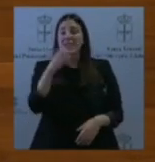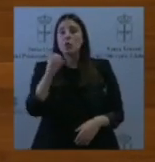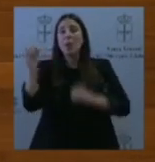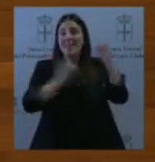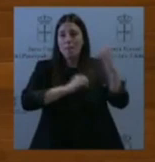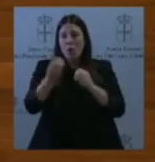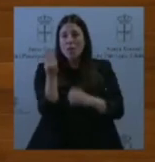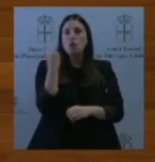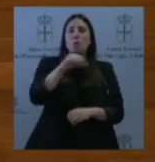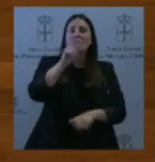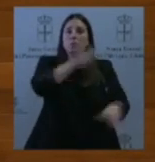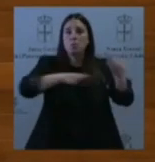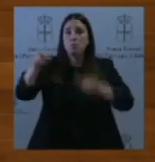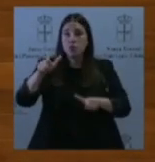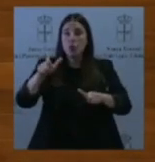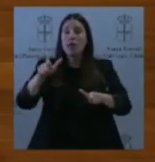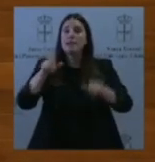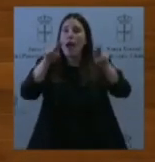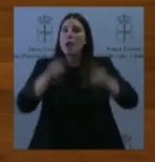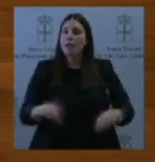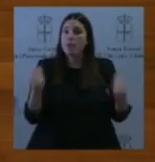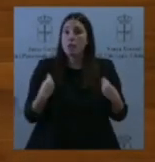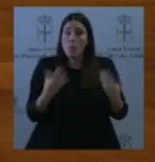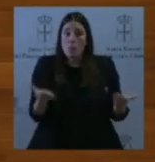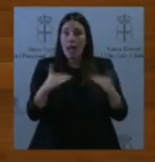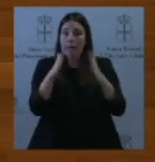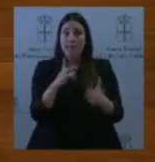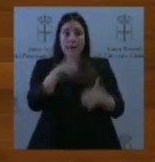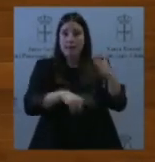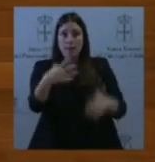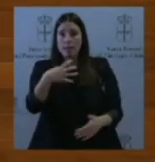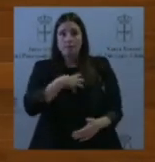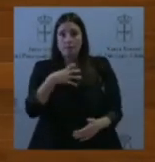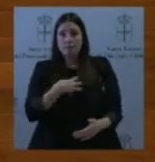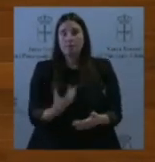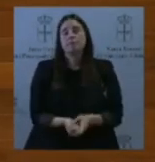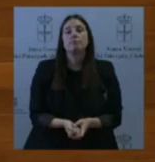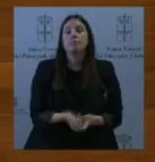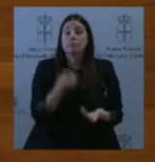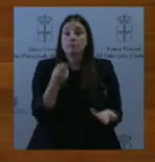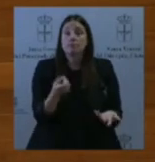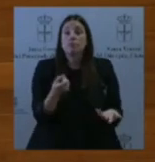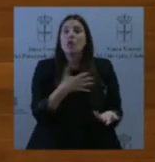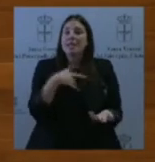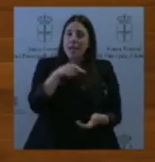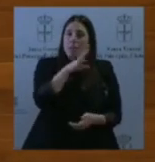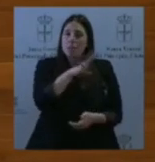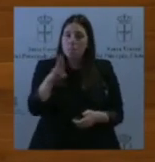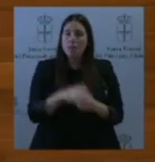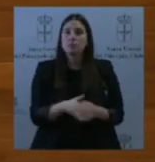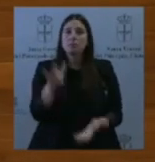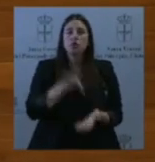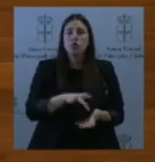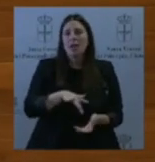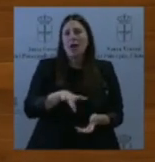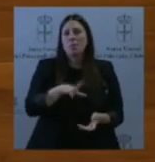albergues porque no tienen viviendas donde residir. Eso es lo que está planteando el Partido Popular. Lo que pasó en 2008, 2009, 2010, 2011